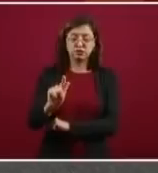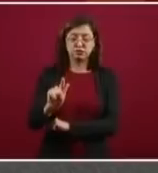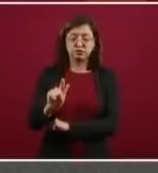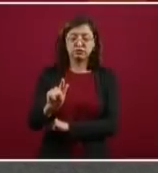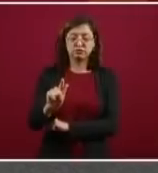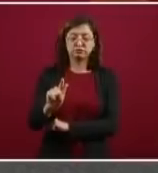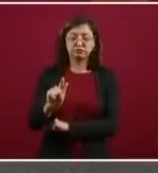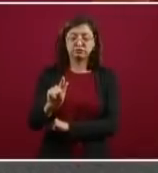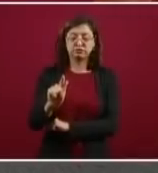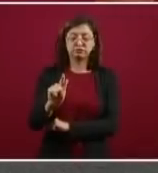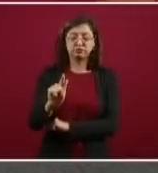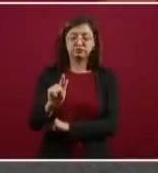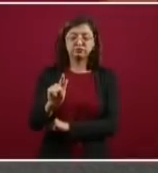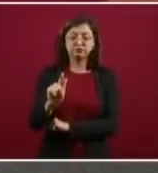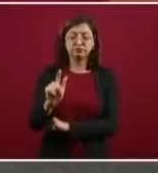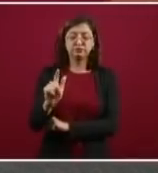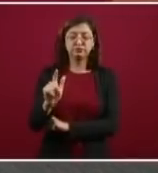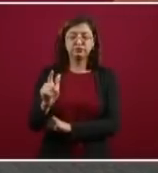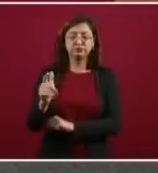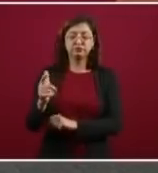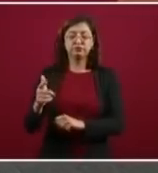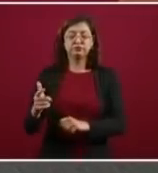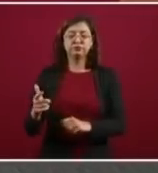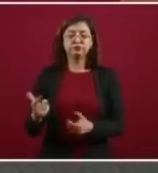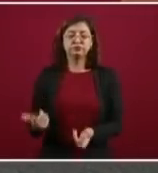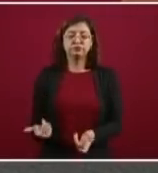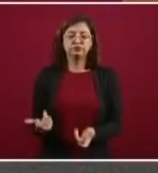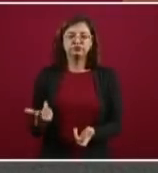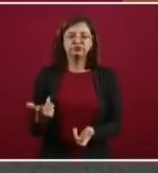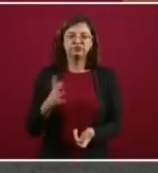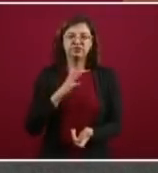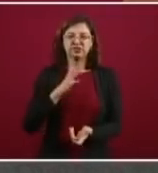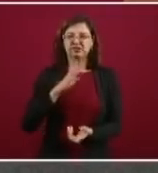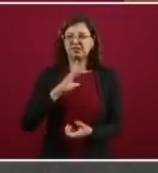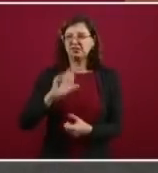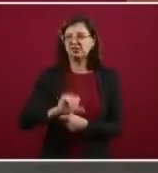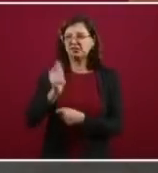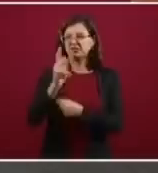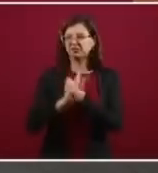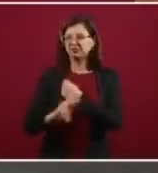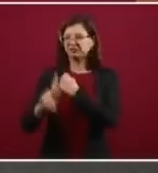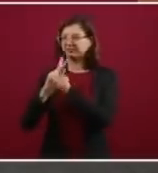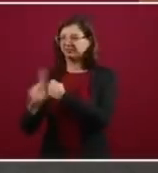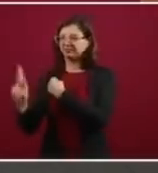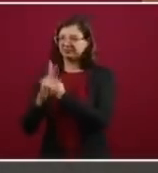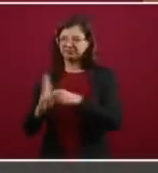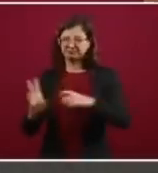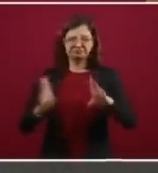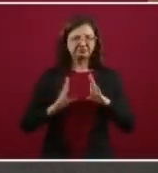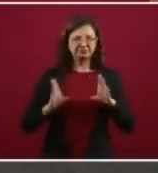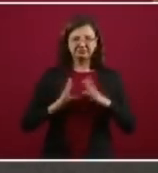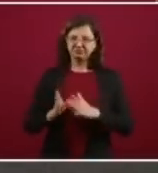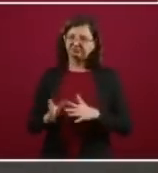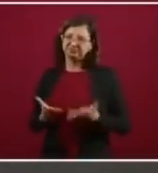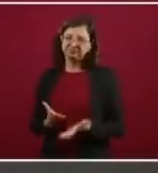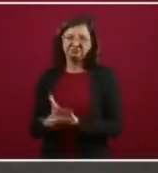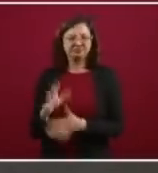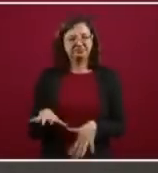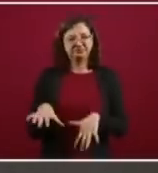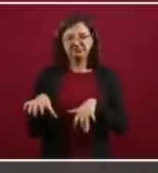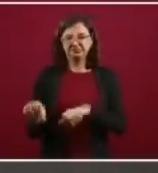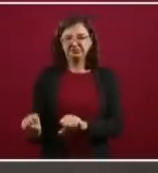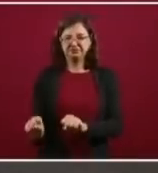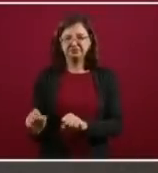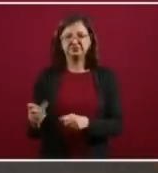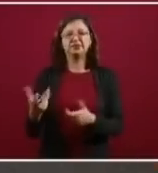por el establecimiento de dictaduras, de golpes de estados en el